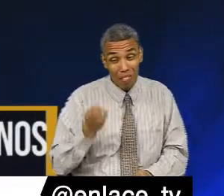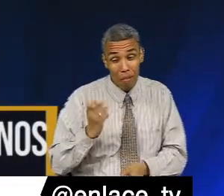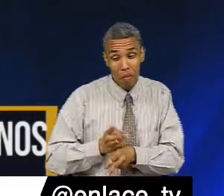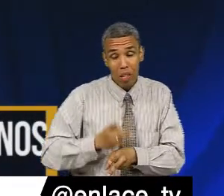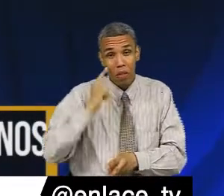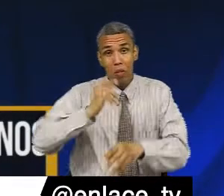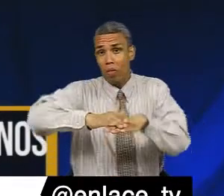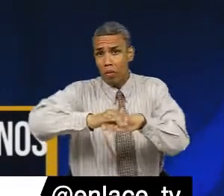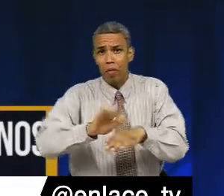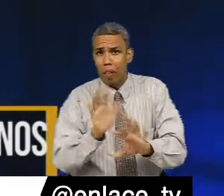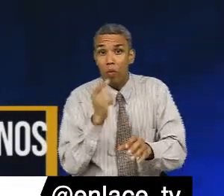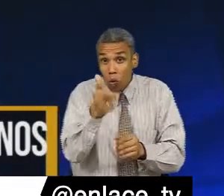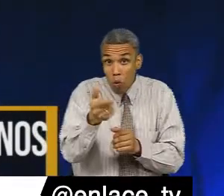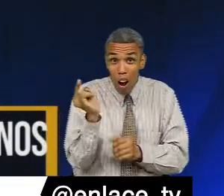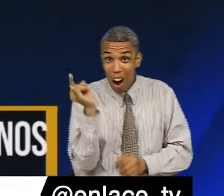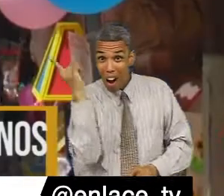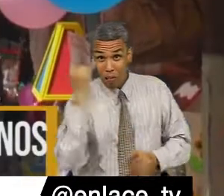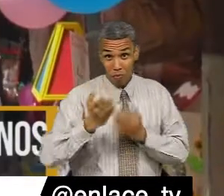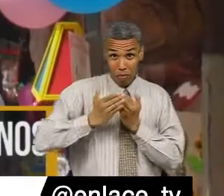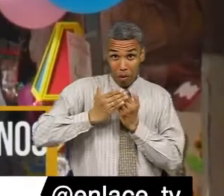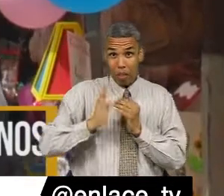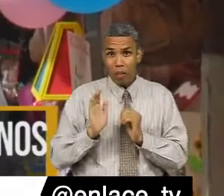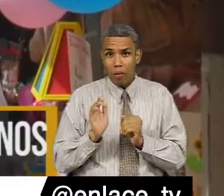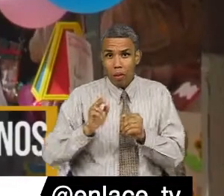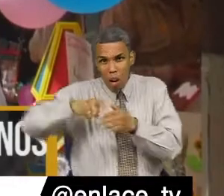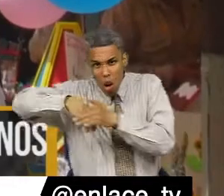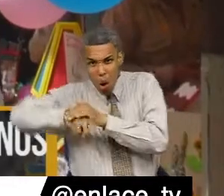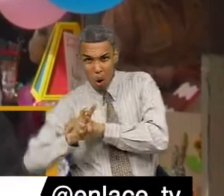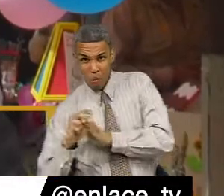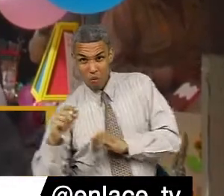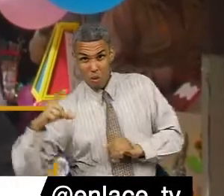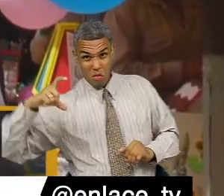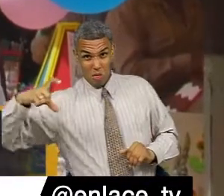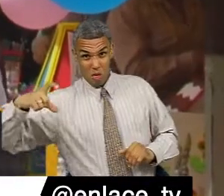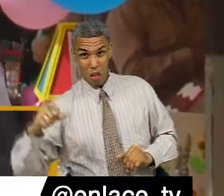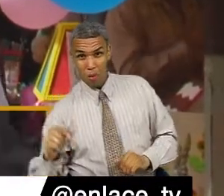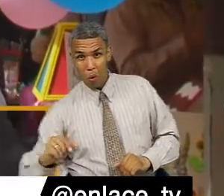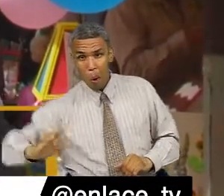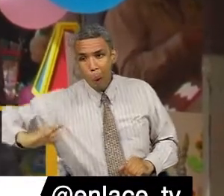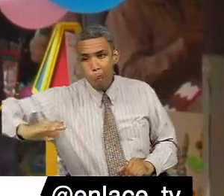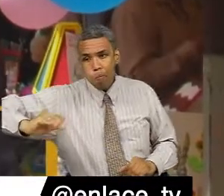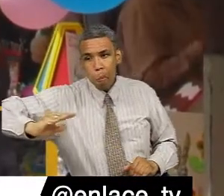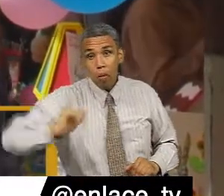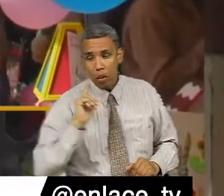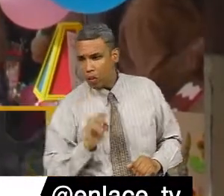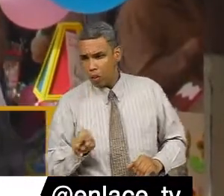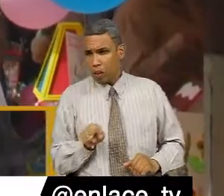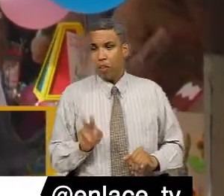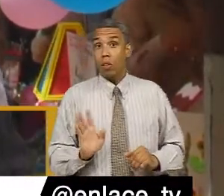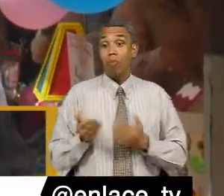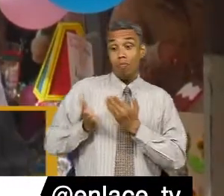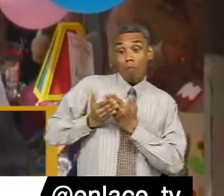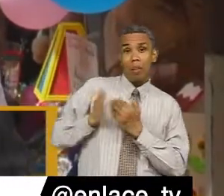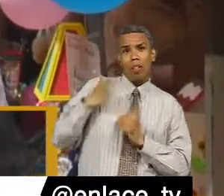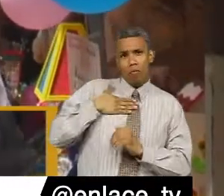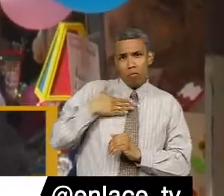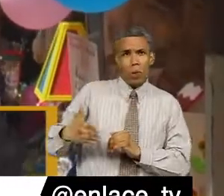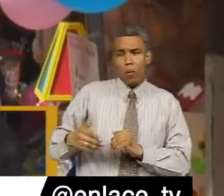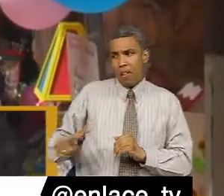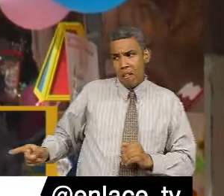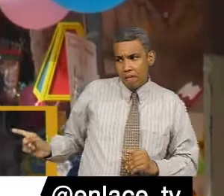atenderlos. Ahora empezamos el recorrido acompañados con la Secretaría de Salud para poder mitigar esta situación, para poder hacerle